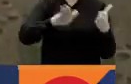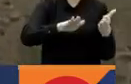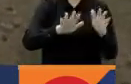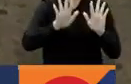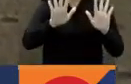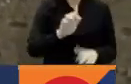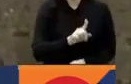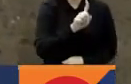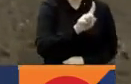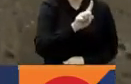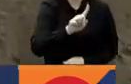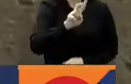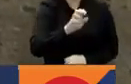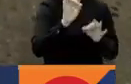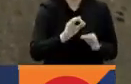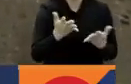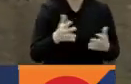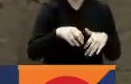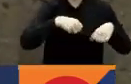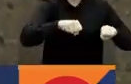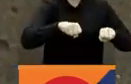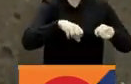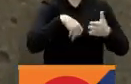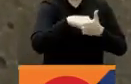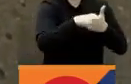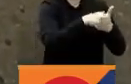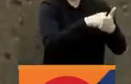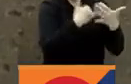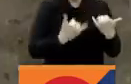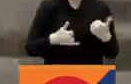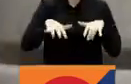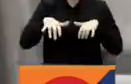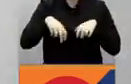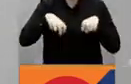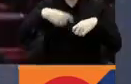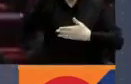motociclistas. La Secretaría de Movilidad tiene como objetivo reducir estas cifras.